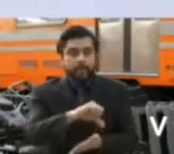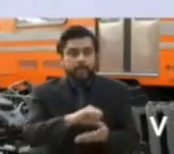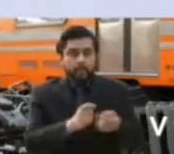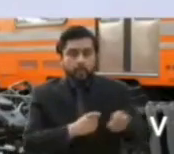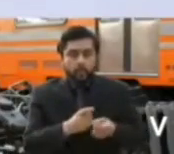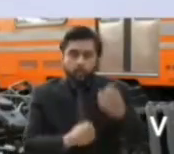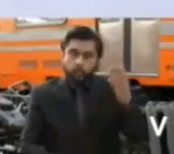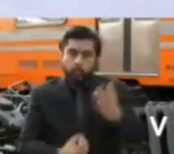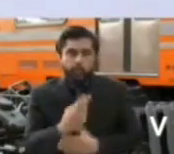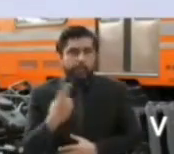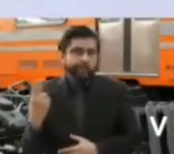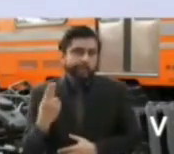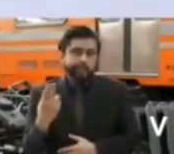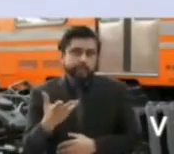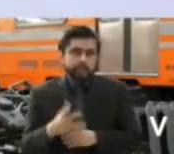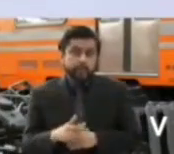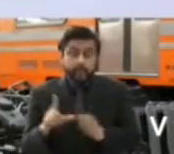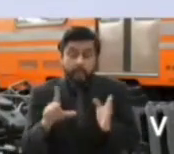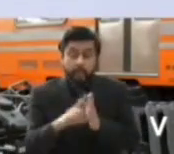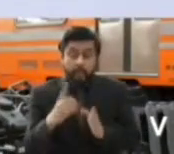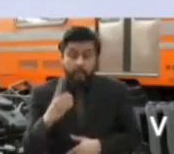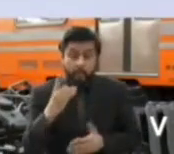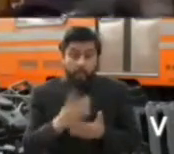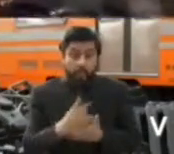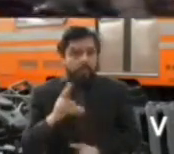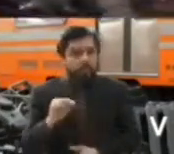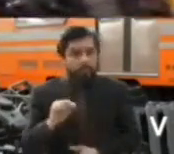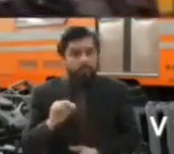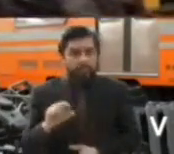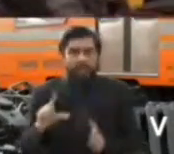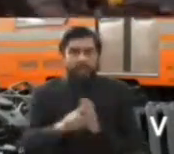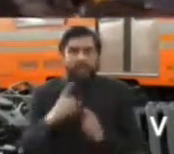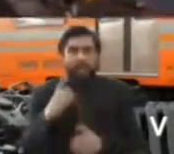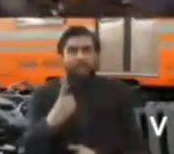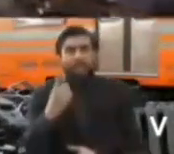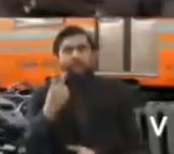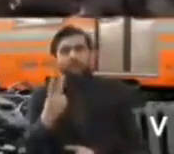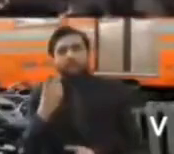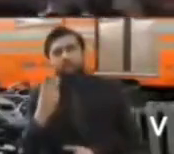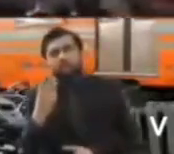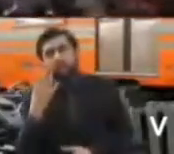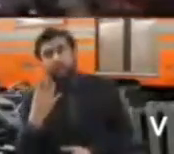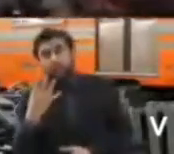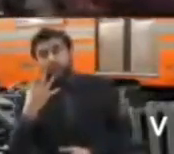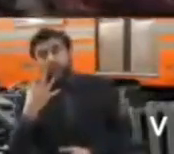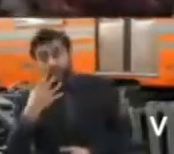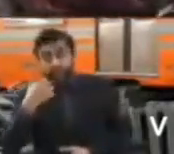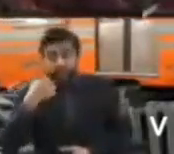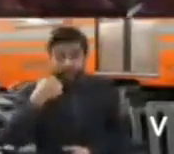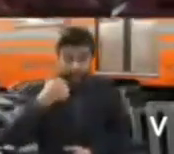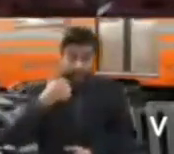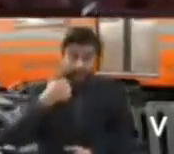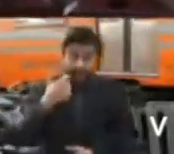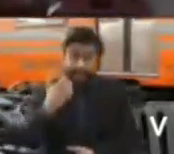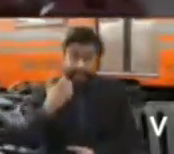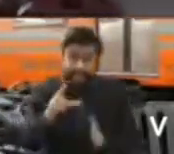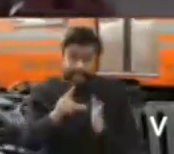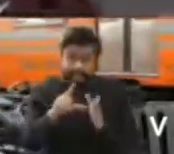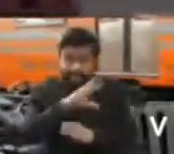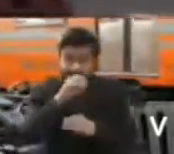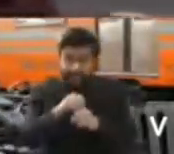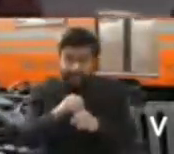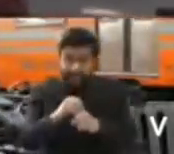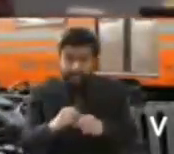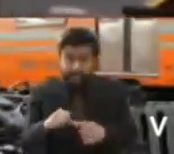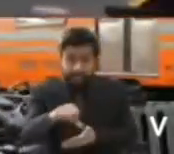la línea 1, que era lo que nos habíamos propuesto, sino para la línea 1, la 2, la 3, la 4, la 5 y la 6. Ese